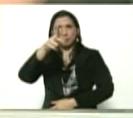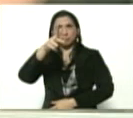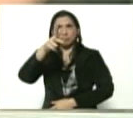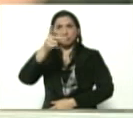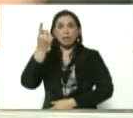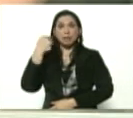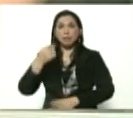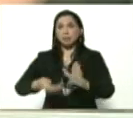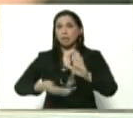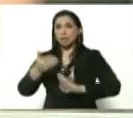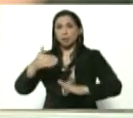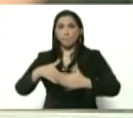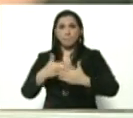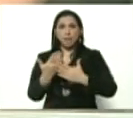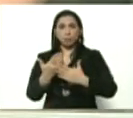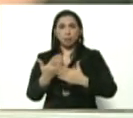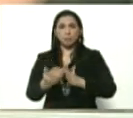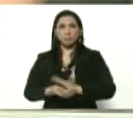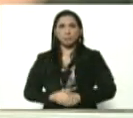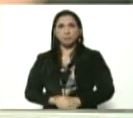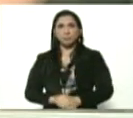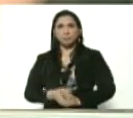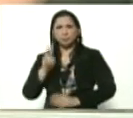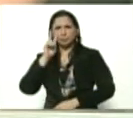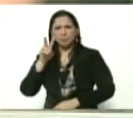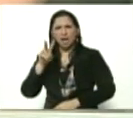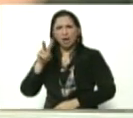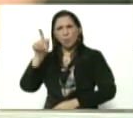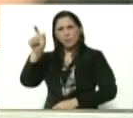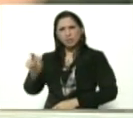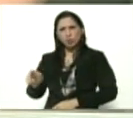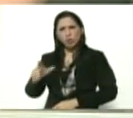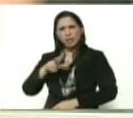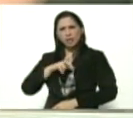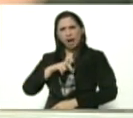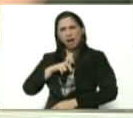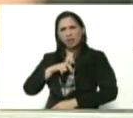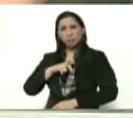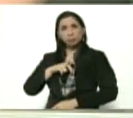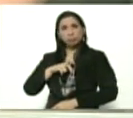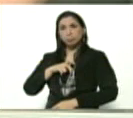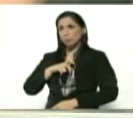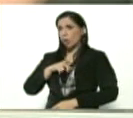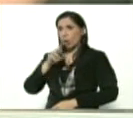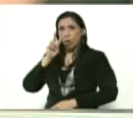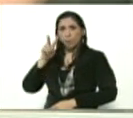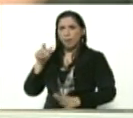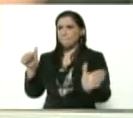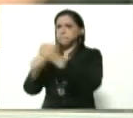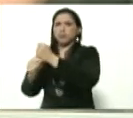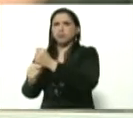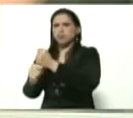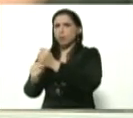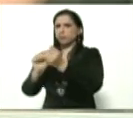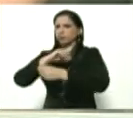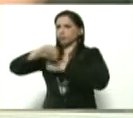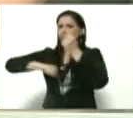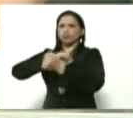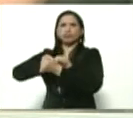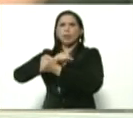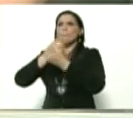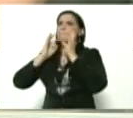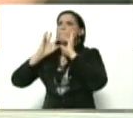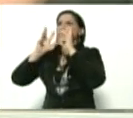Ayer salieron en la madrugada y vieron a un individuo extraño, le cayeron, lo amarraron y le dijeron declare, y el